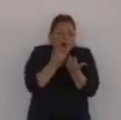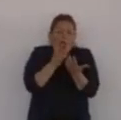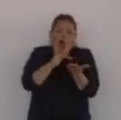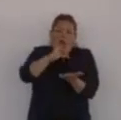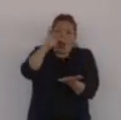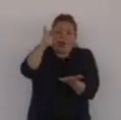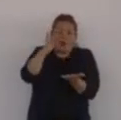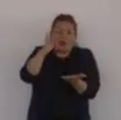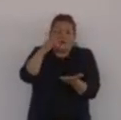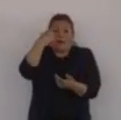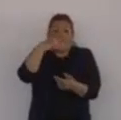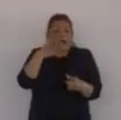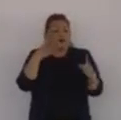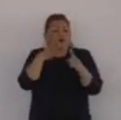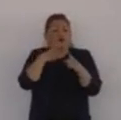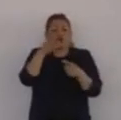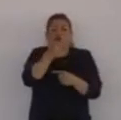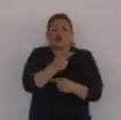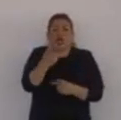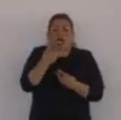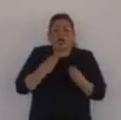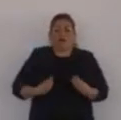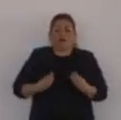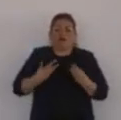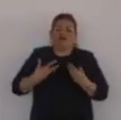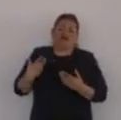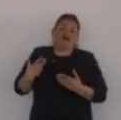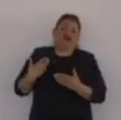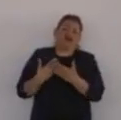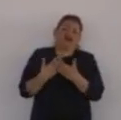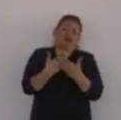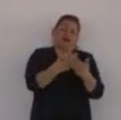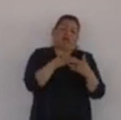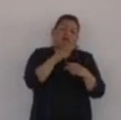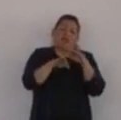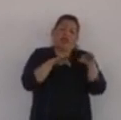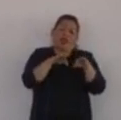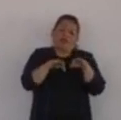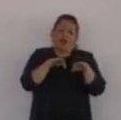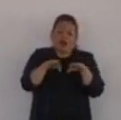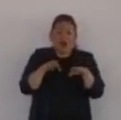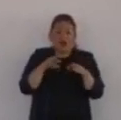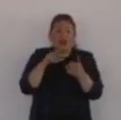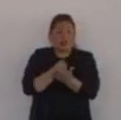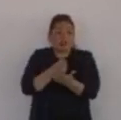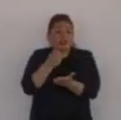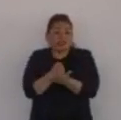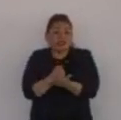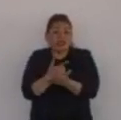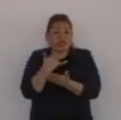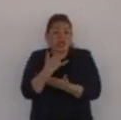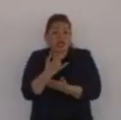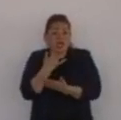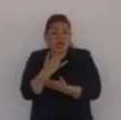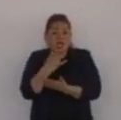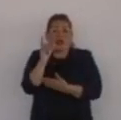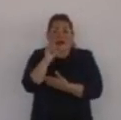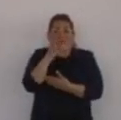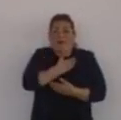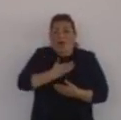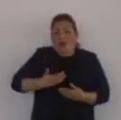para ustedes, para esa vida de trabajo, para esa vida de esfuerzo. Y el presidente, cuando llegó al